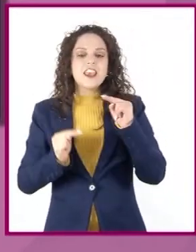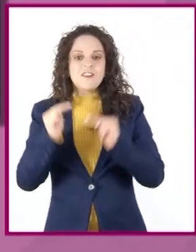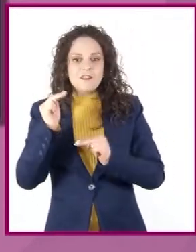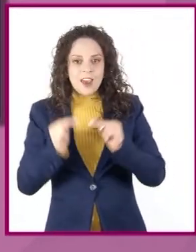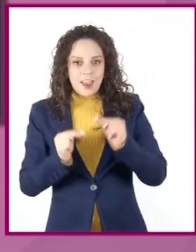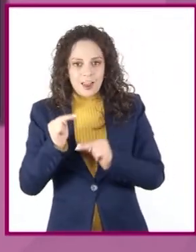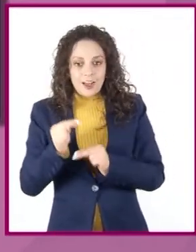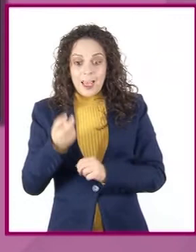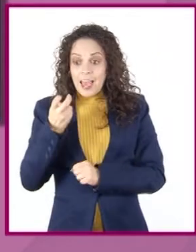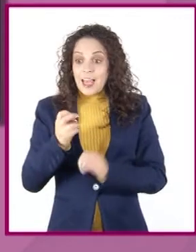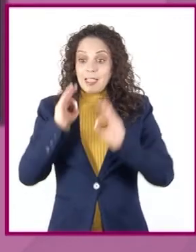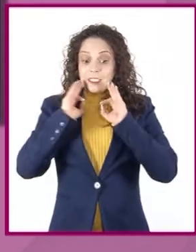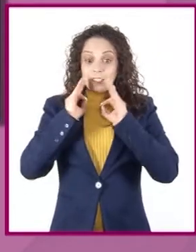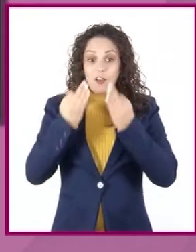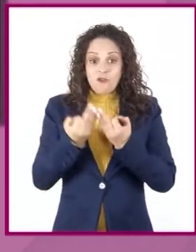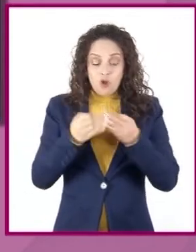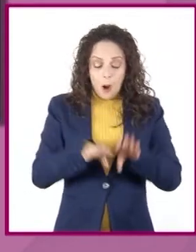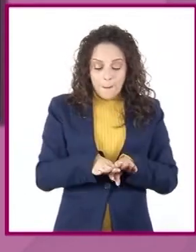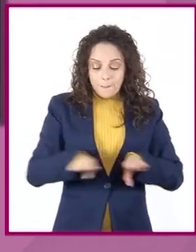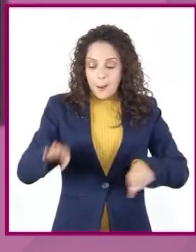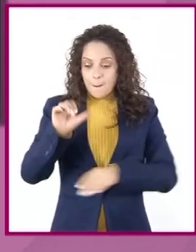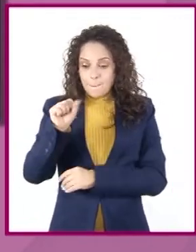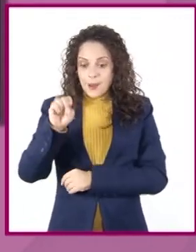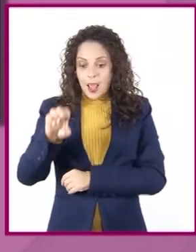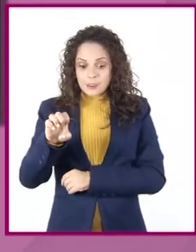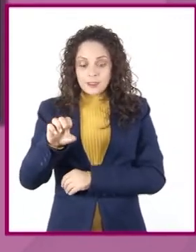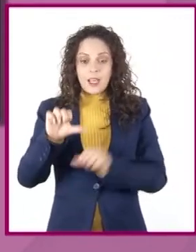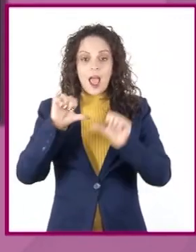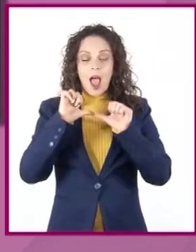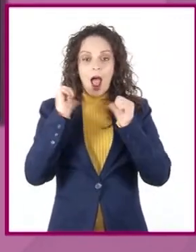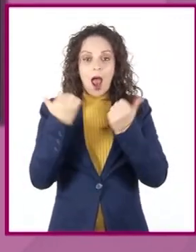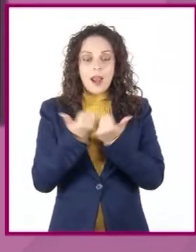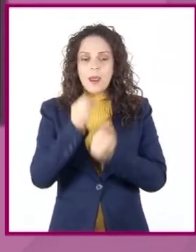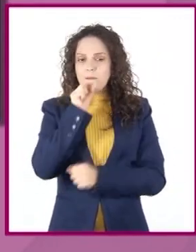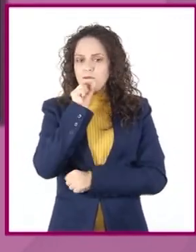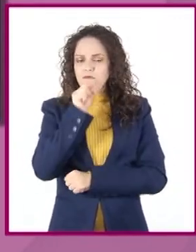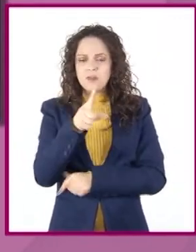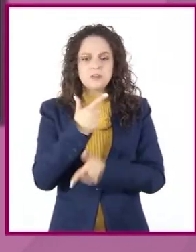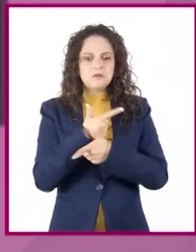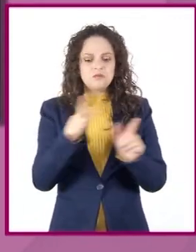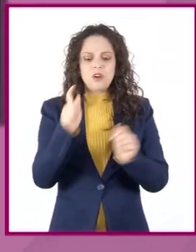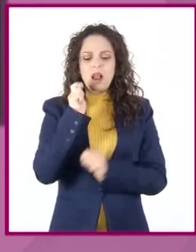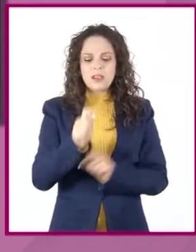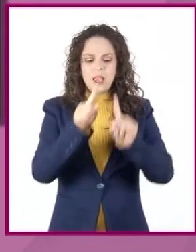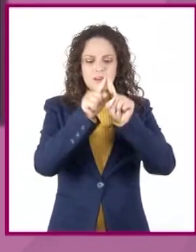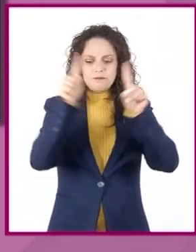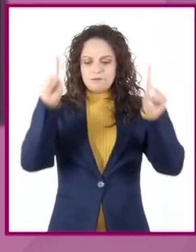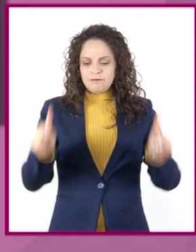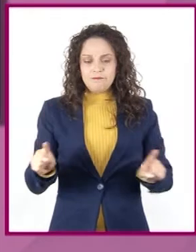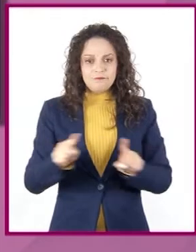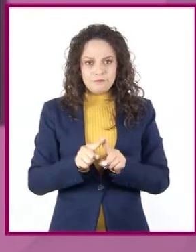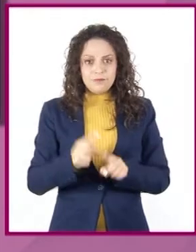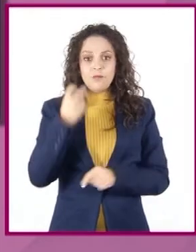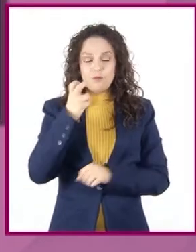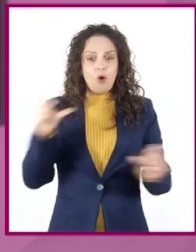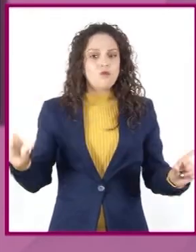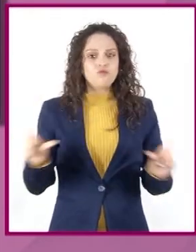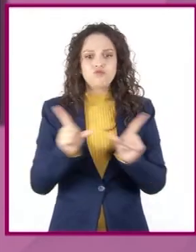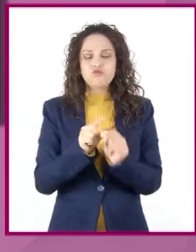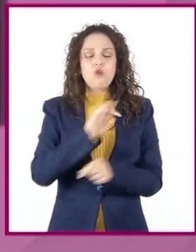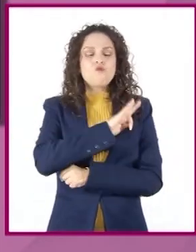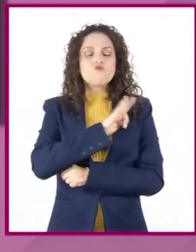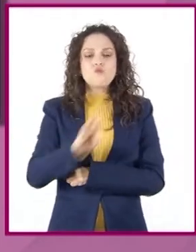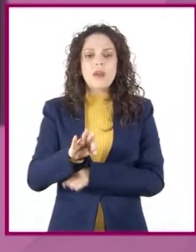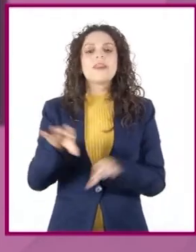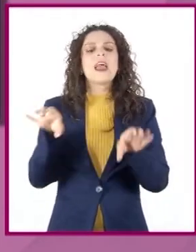manera, la base rectangular es un área igual a la de cualquier rectángulo, por lo que podemos simplificar diciendo